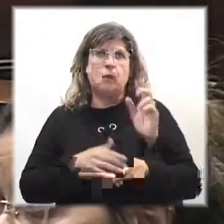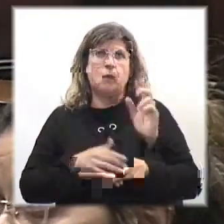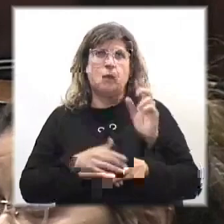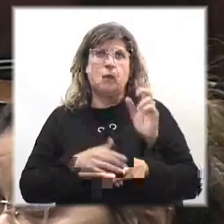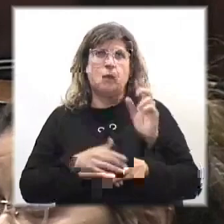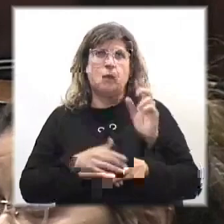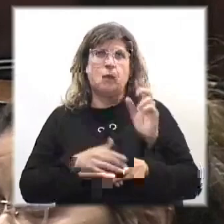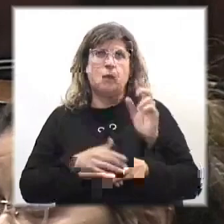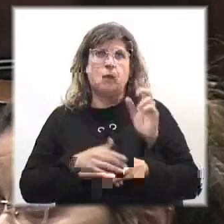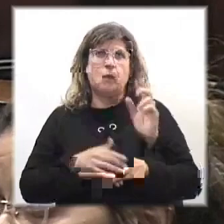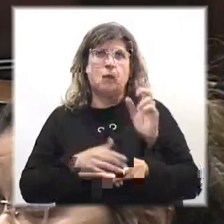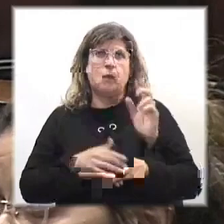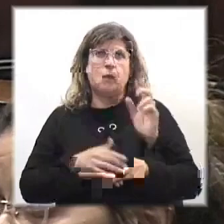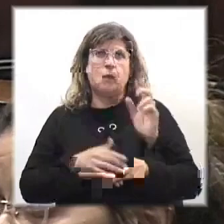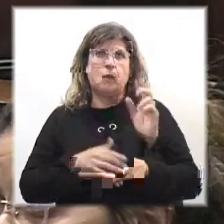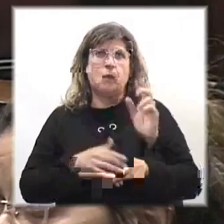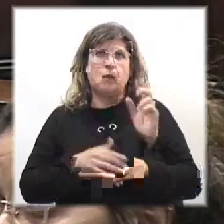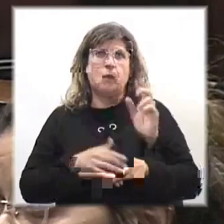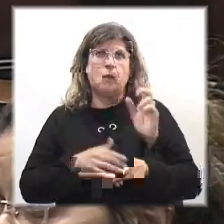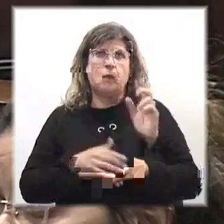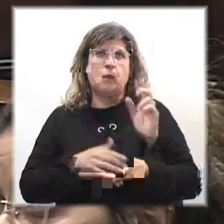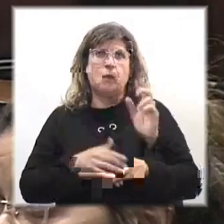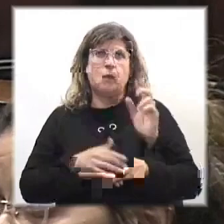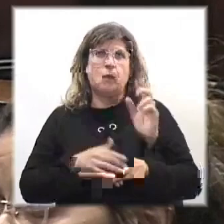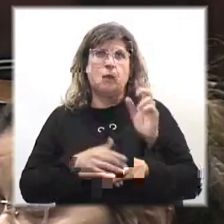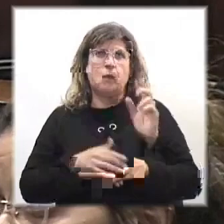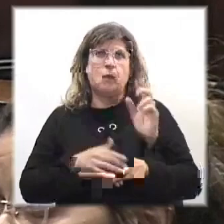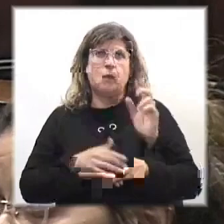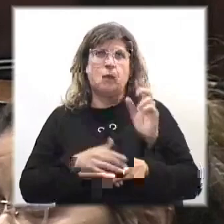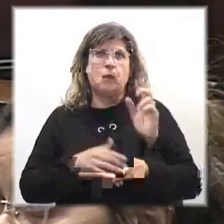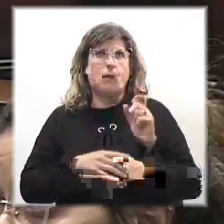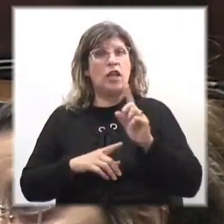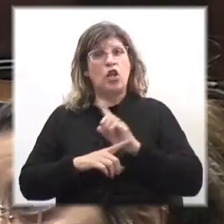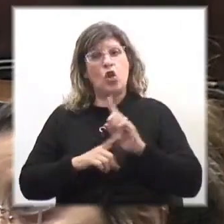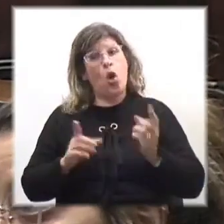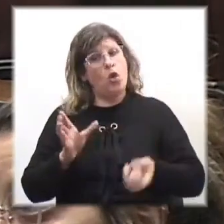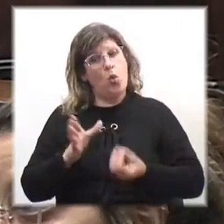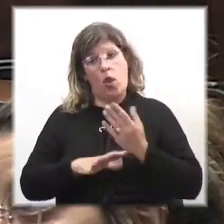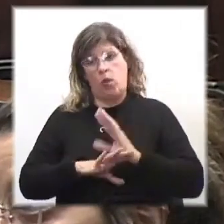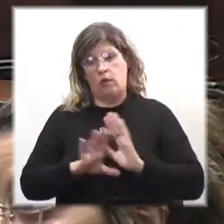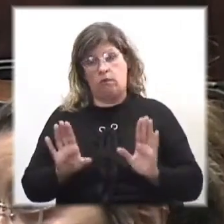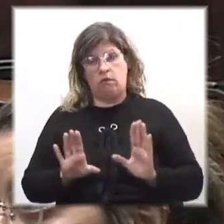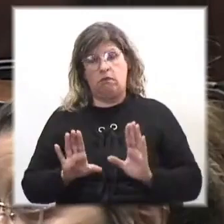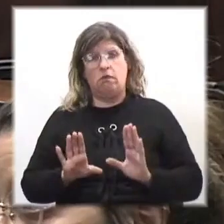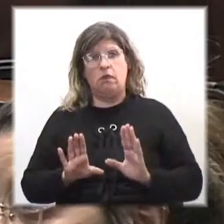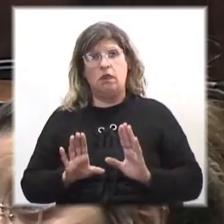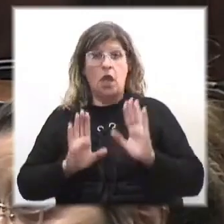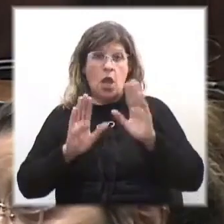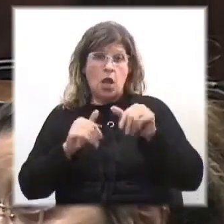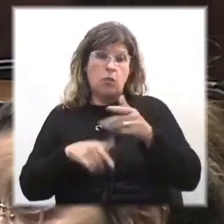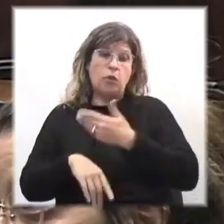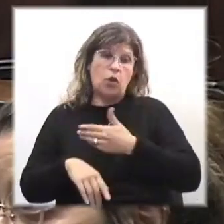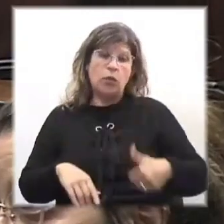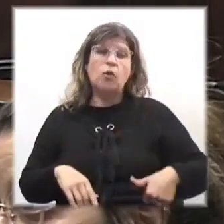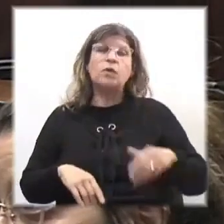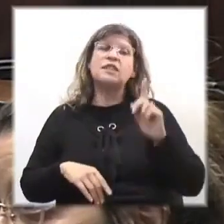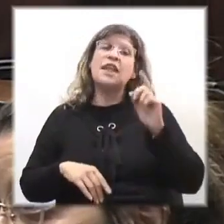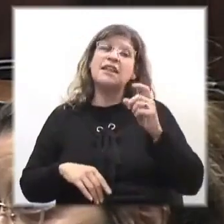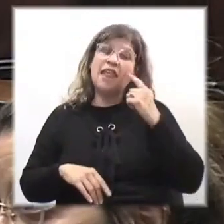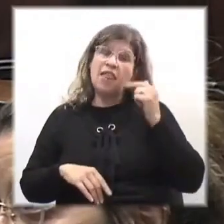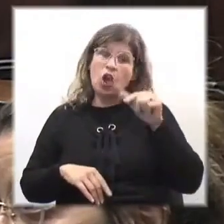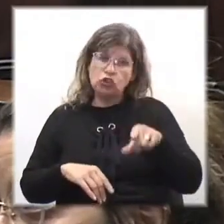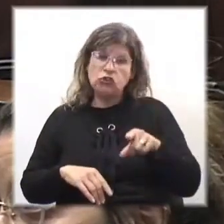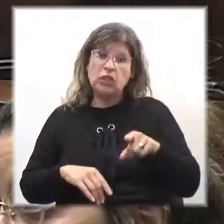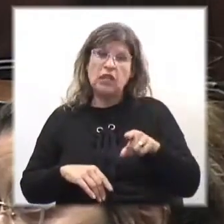es nueva el propio presidente de Dios el ingeniero que el propio presidente de Dios el